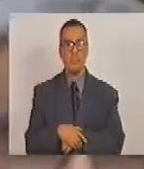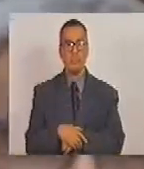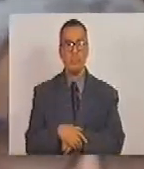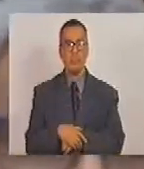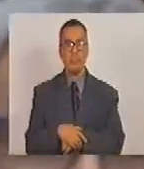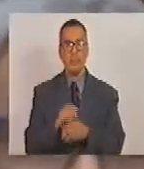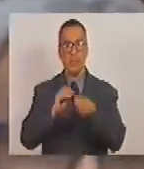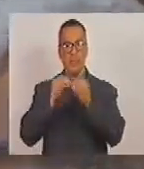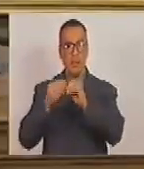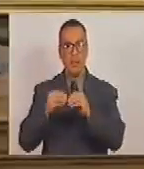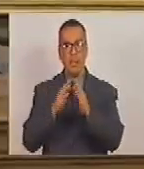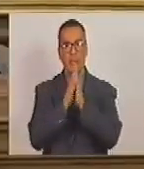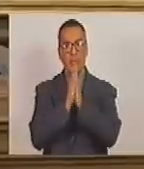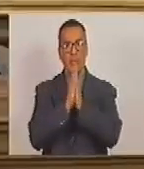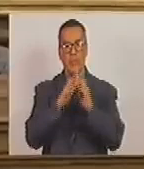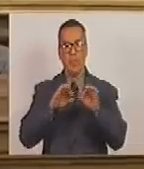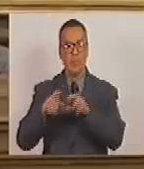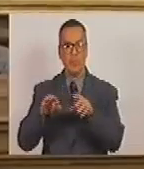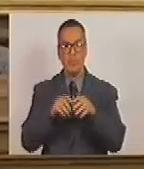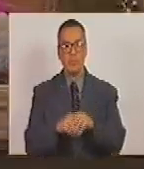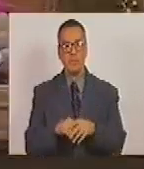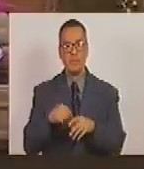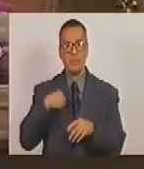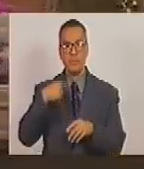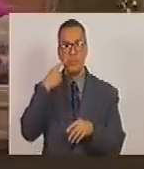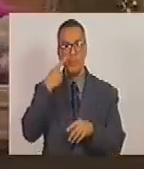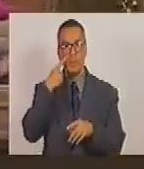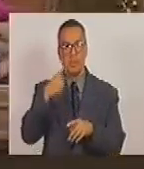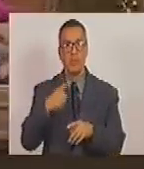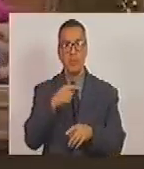Corrija, por favor, secretaria. En cuenta, presidente.